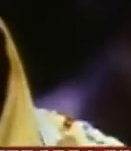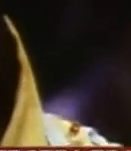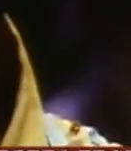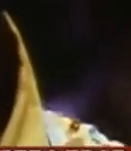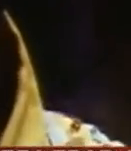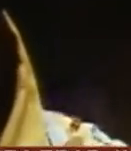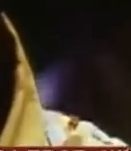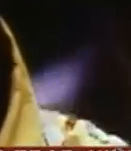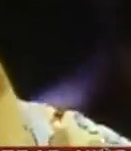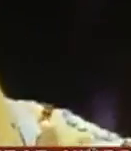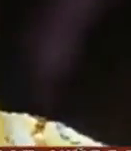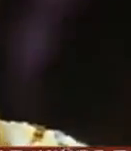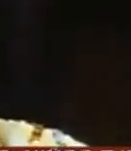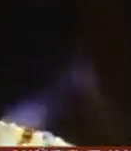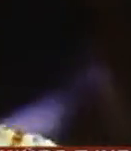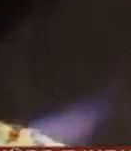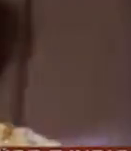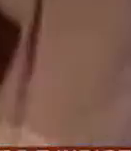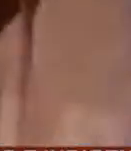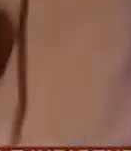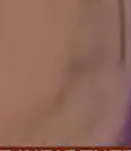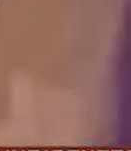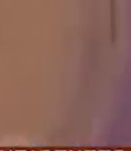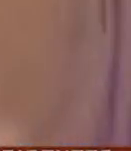usted, 90, que lanzará